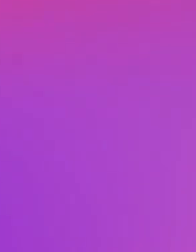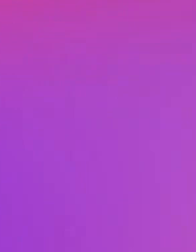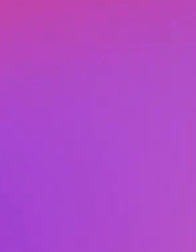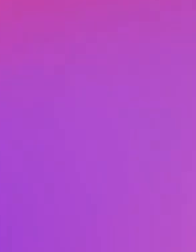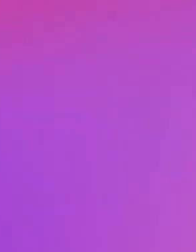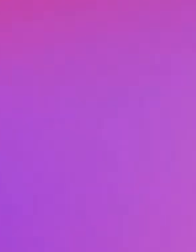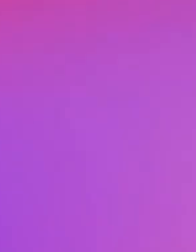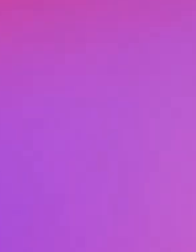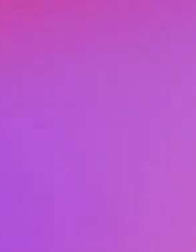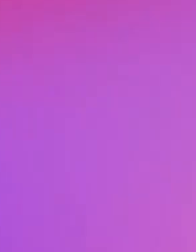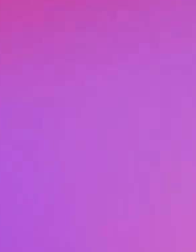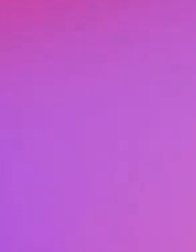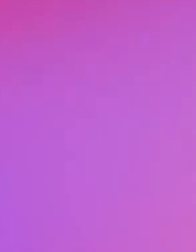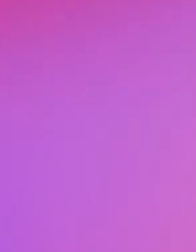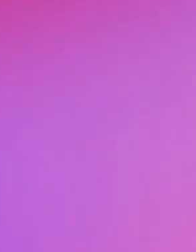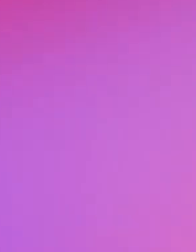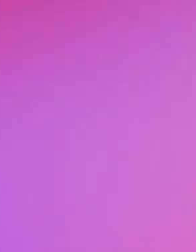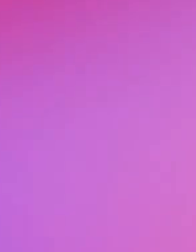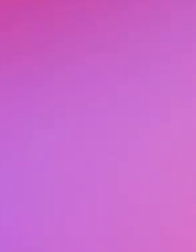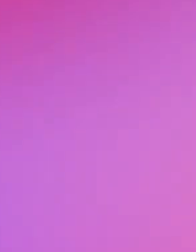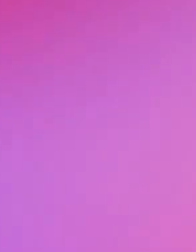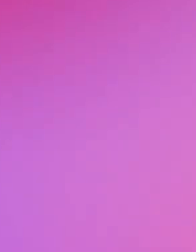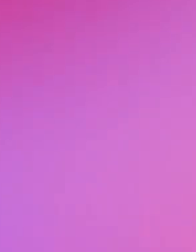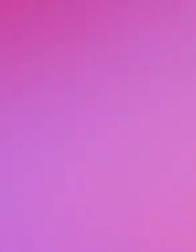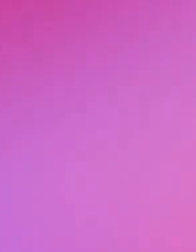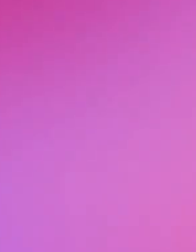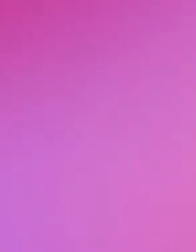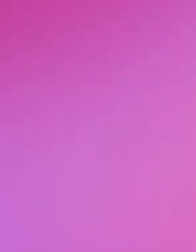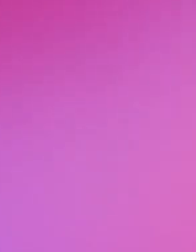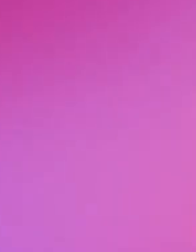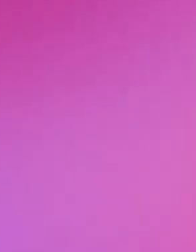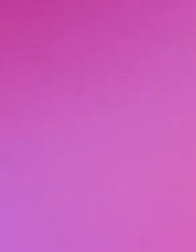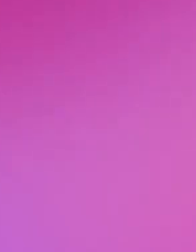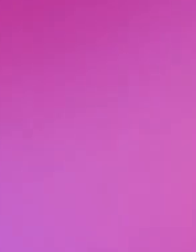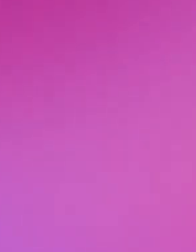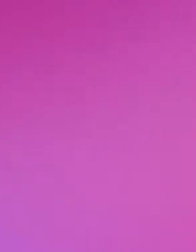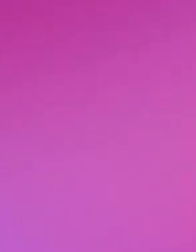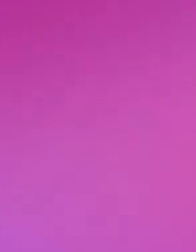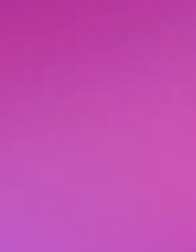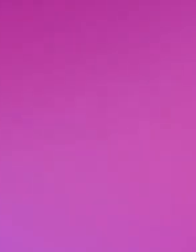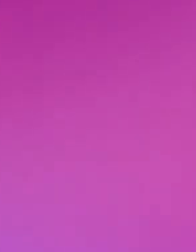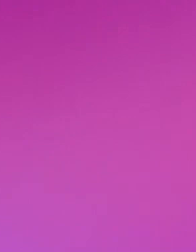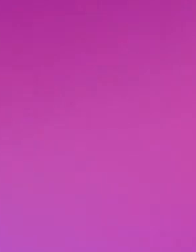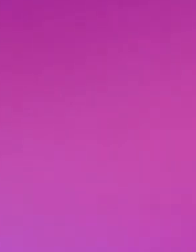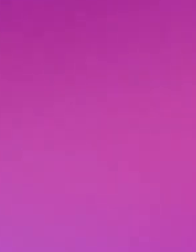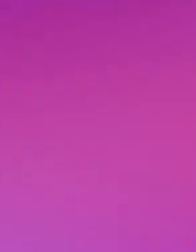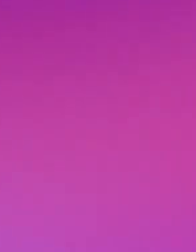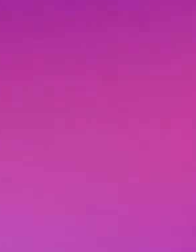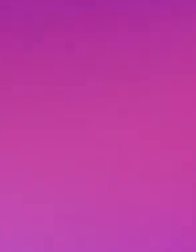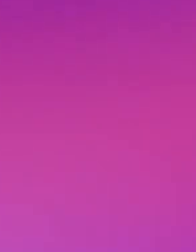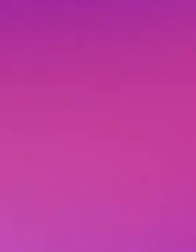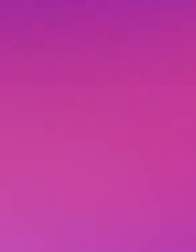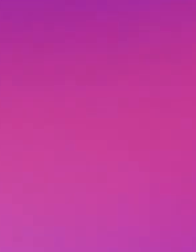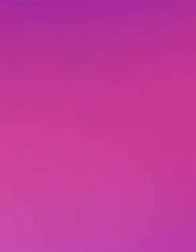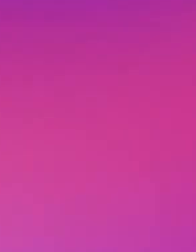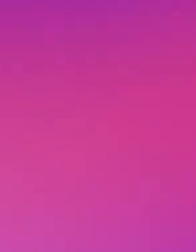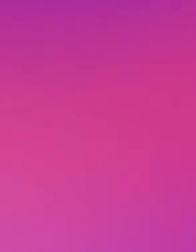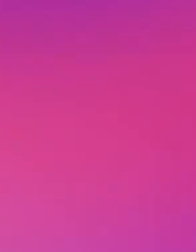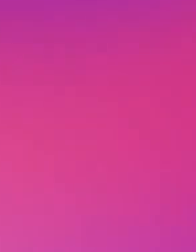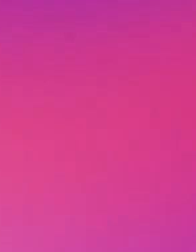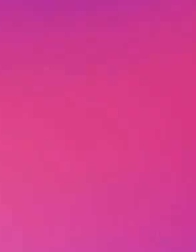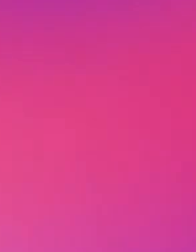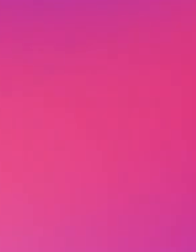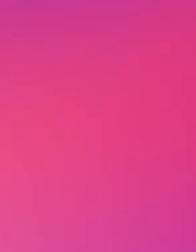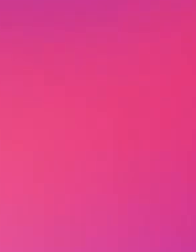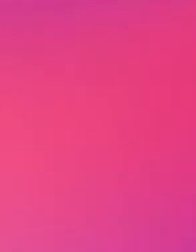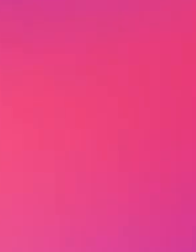Si tienes dudas o necesitas ayuda, llama al Centro de Apoyo Pedagógico a Distancia. El número de teléfono para secundaria